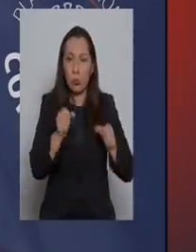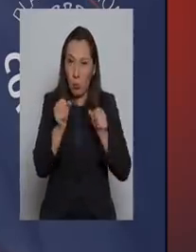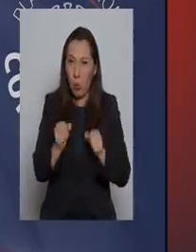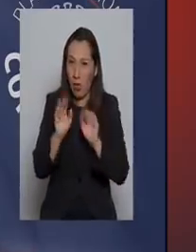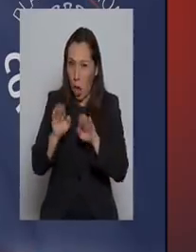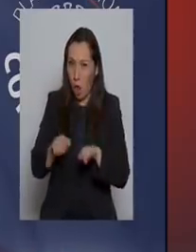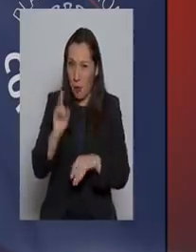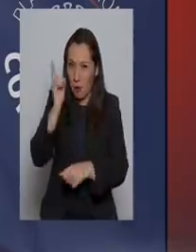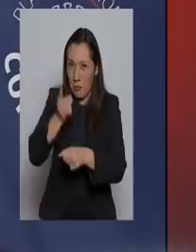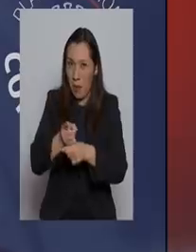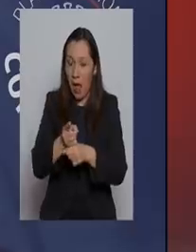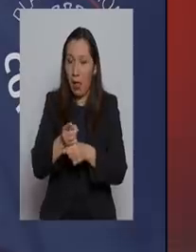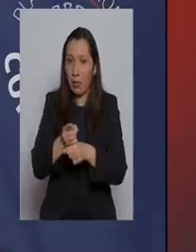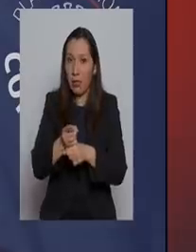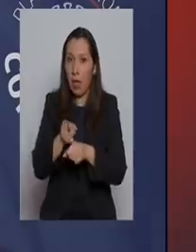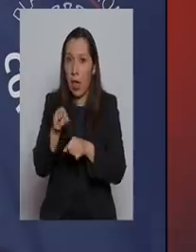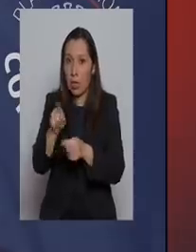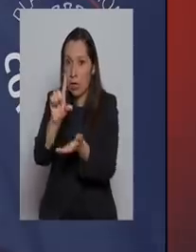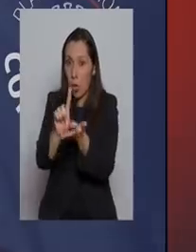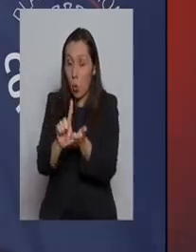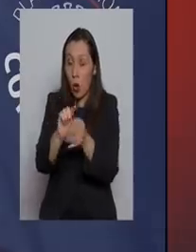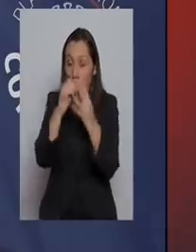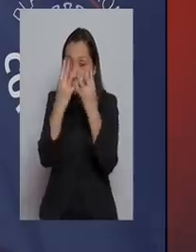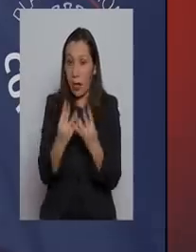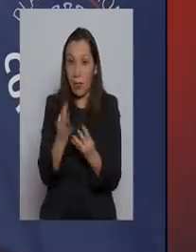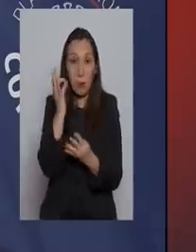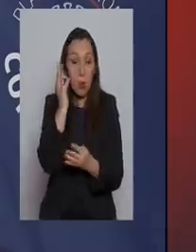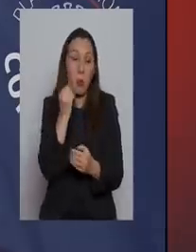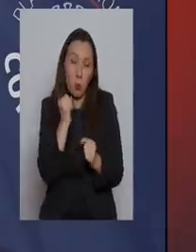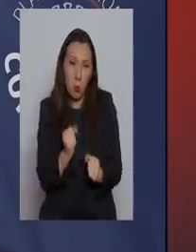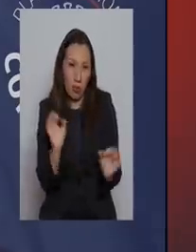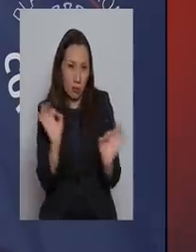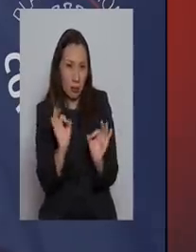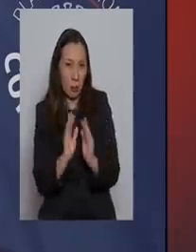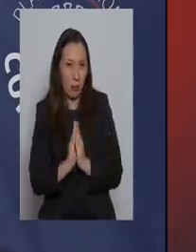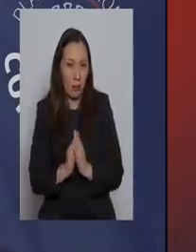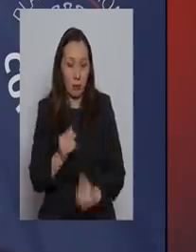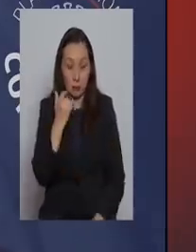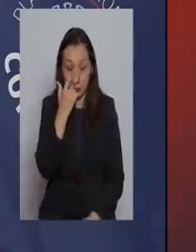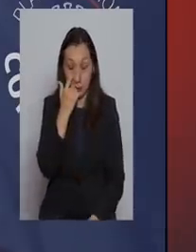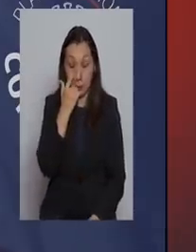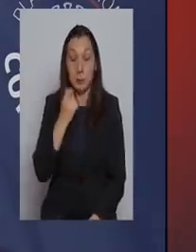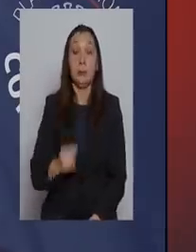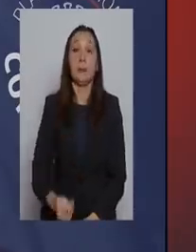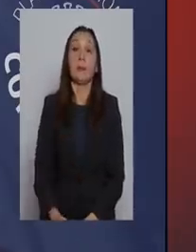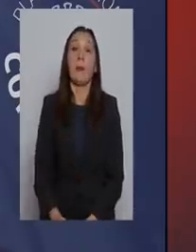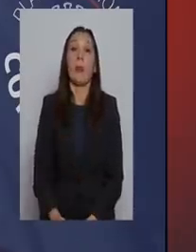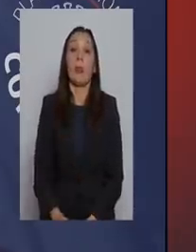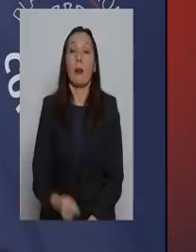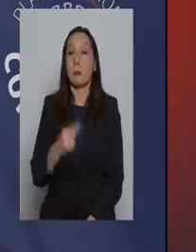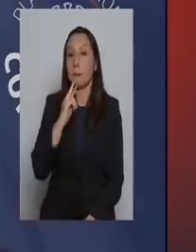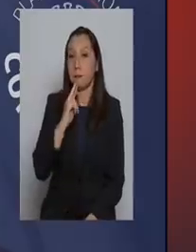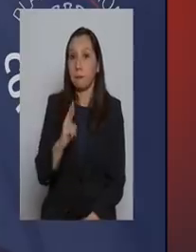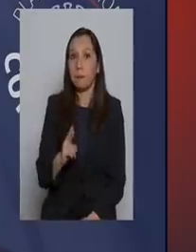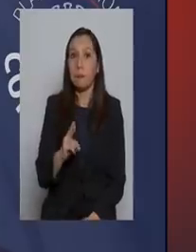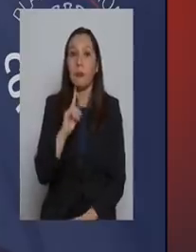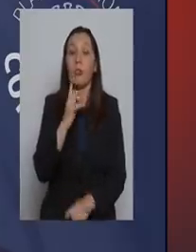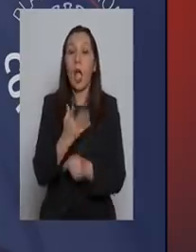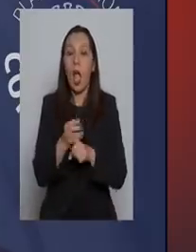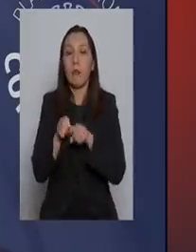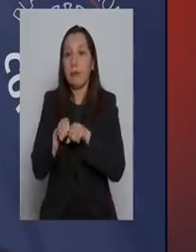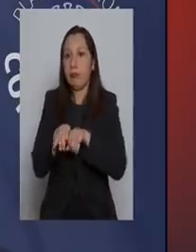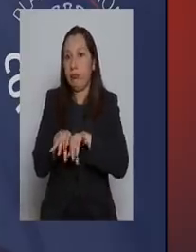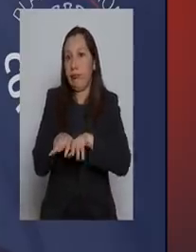tomar esa misma determinación en ese recinto? Si nos puede explicar, por favor. Tenemos un